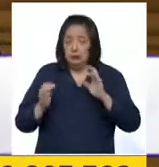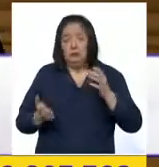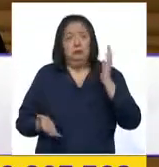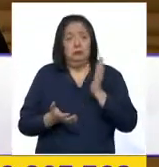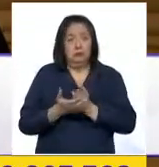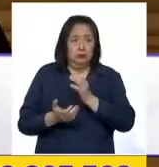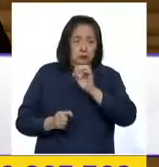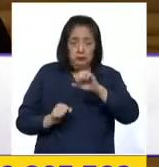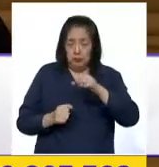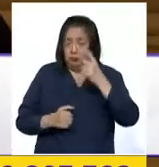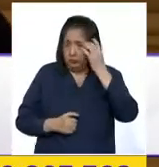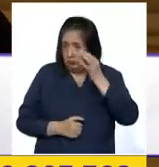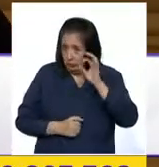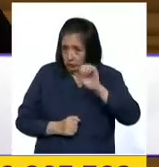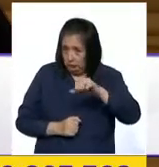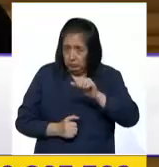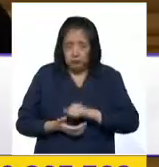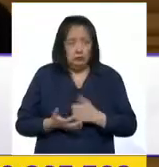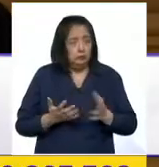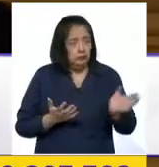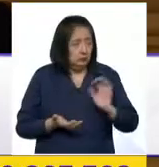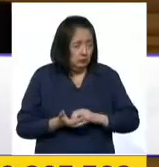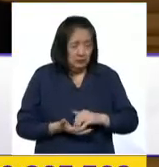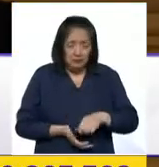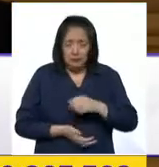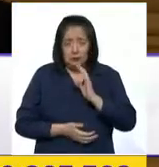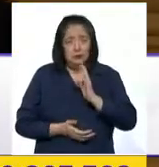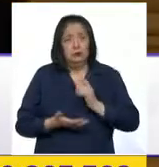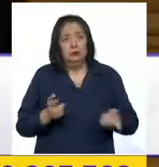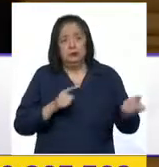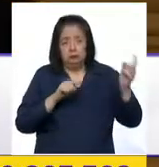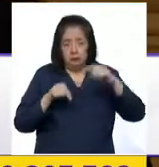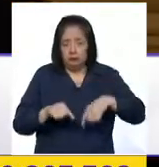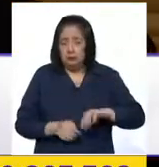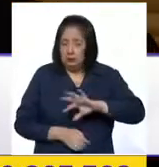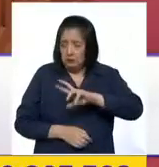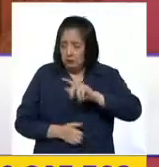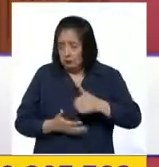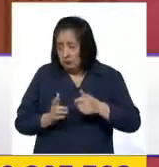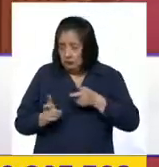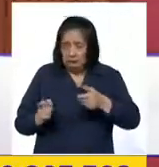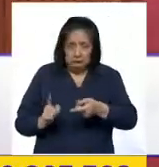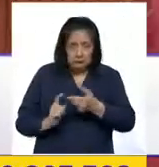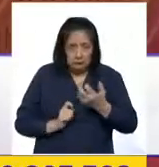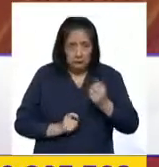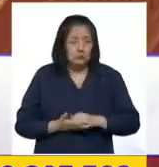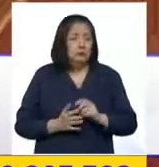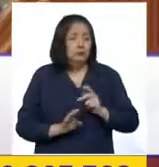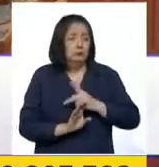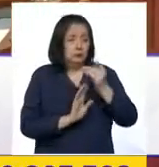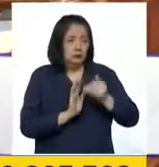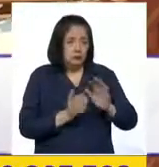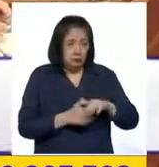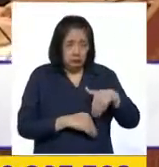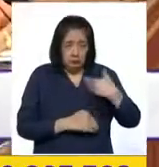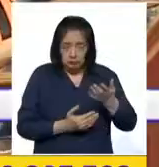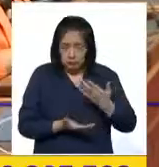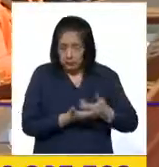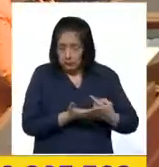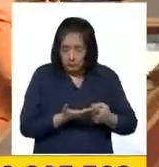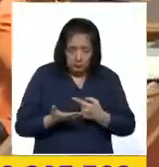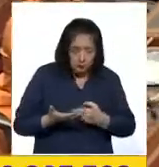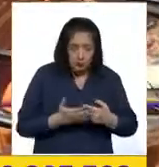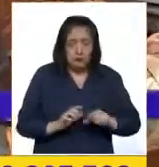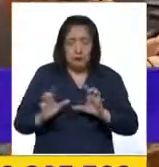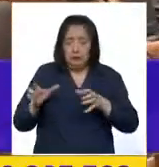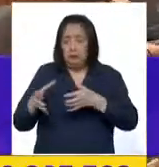sí creo que hay que sancionar y que ser mucho más firmes con aquellos que vienen a delinquir, a secuestrar y extorsionar. El proyecto de ley, luego de ser debatido en la Comisión de Justicia